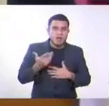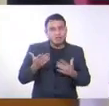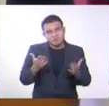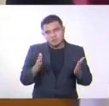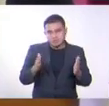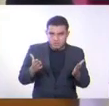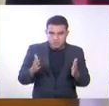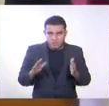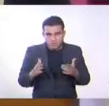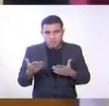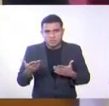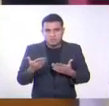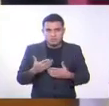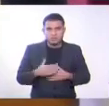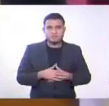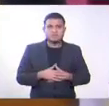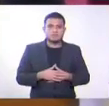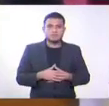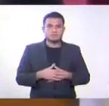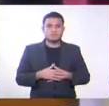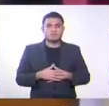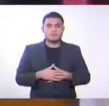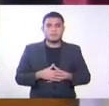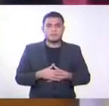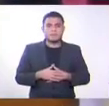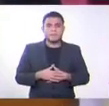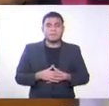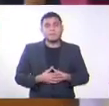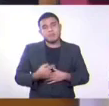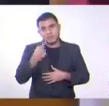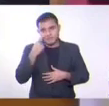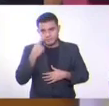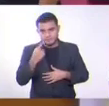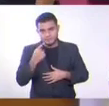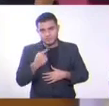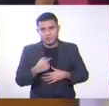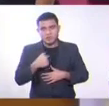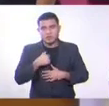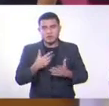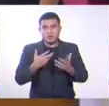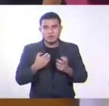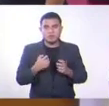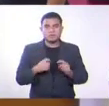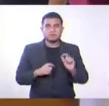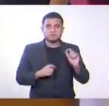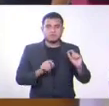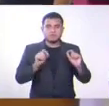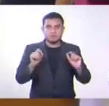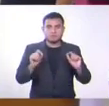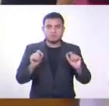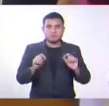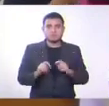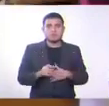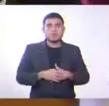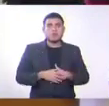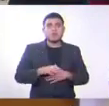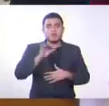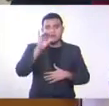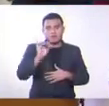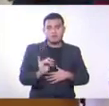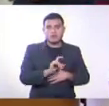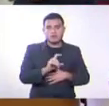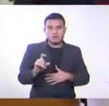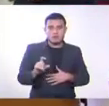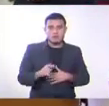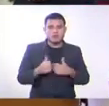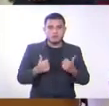esto nos sirve para que... Vale. Pero fíjate, Anita, que yo quisiera colocar estos puntos en el plano cartesiano. Ah, ¿quieres colocarlos en el plano cartesiano?